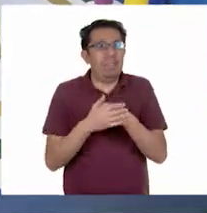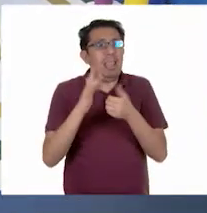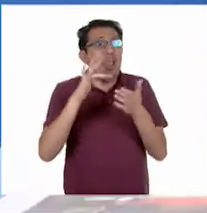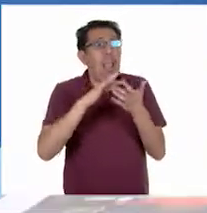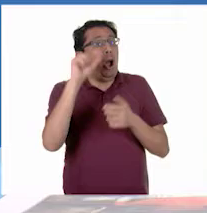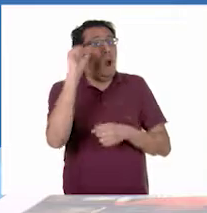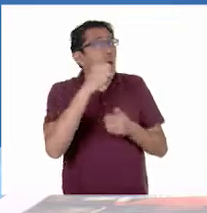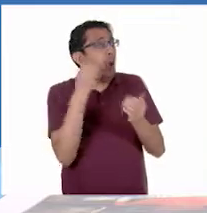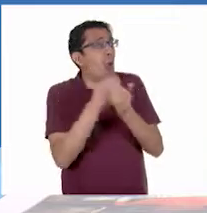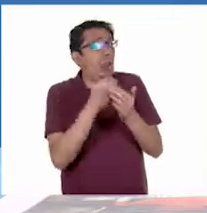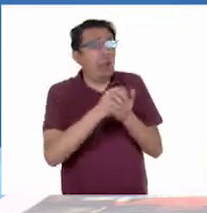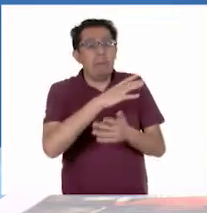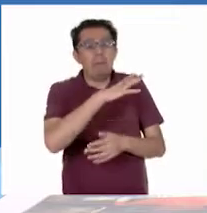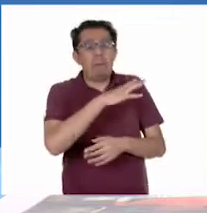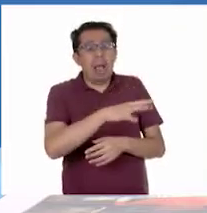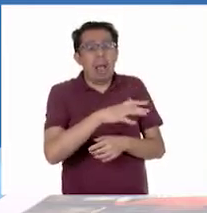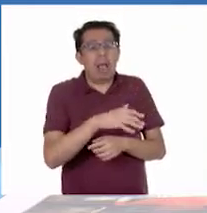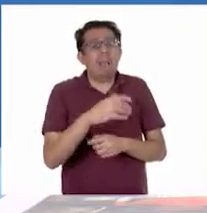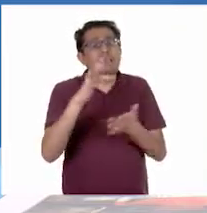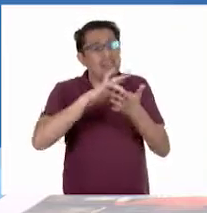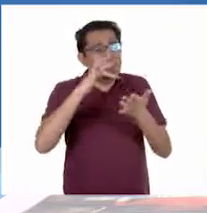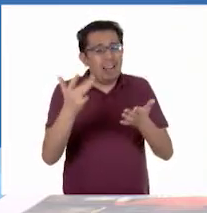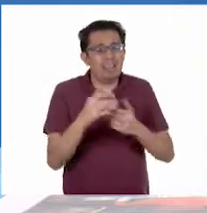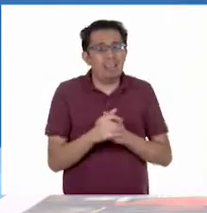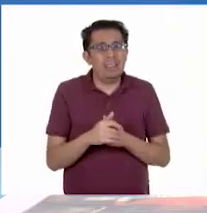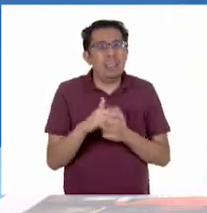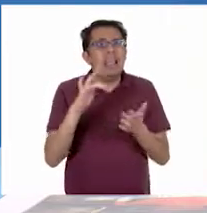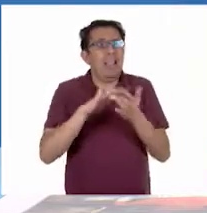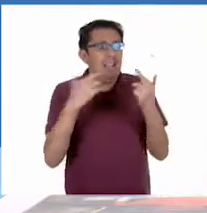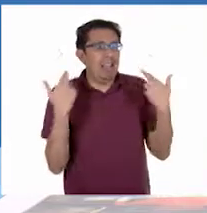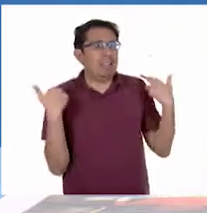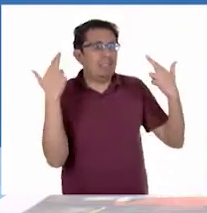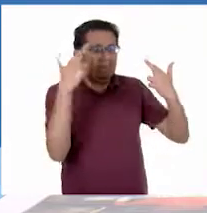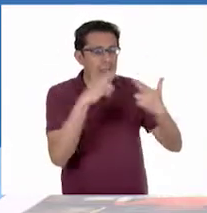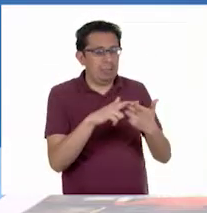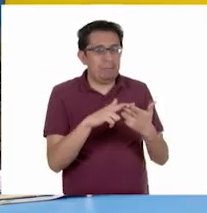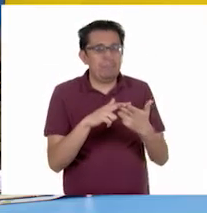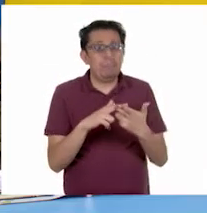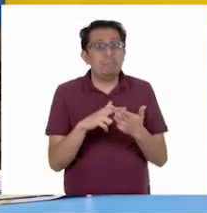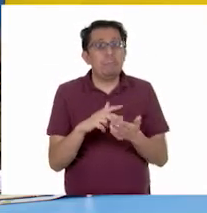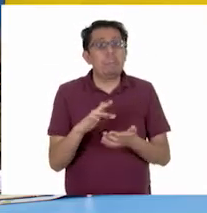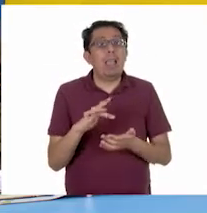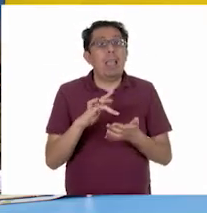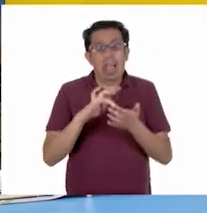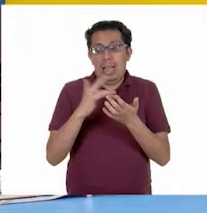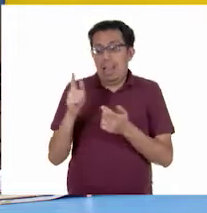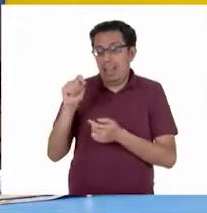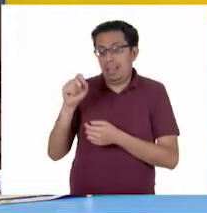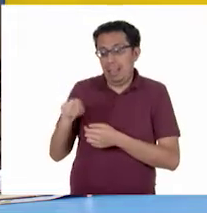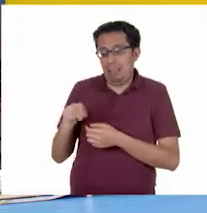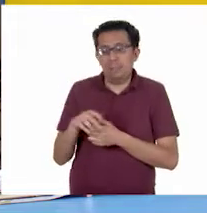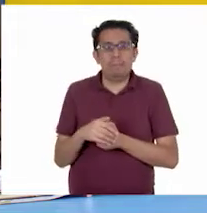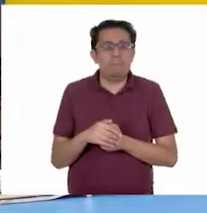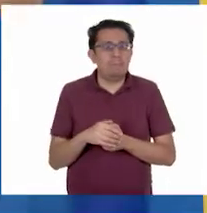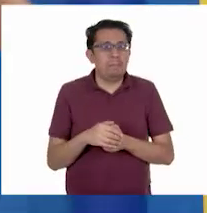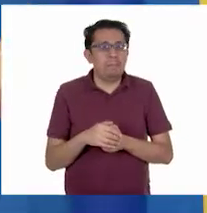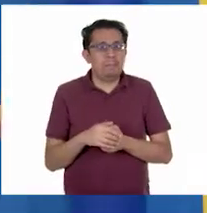increíble la clase, profesor. Muchas gracias. Muchas gracias, maestro Francisco, y muchísimas gracias, Ton.